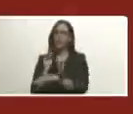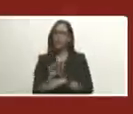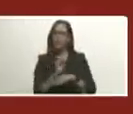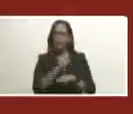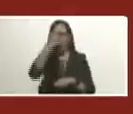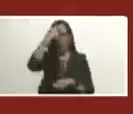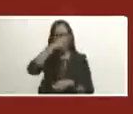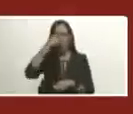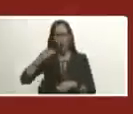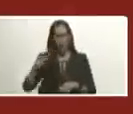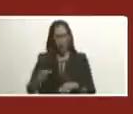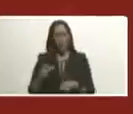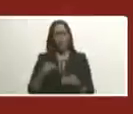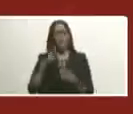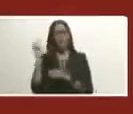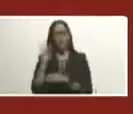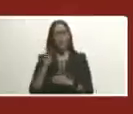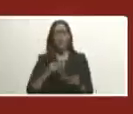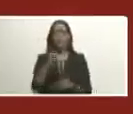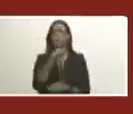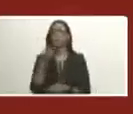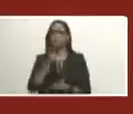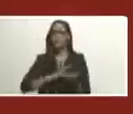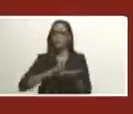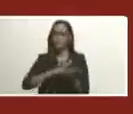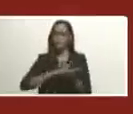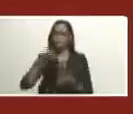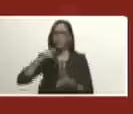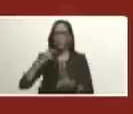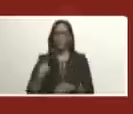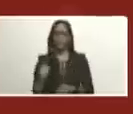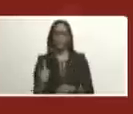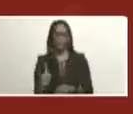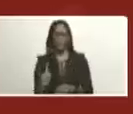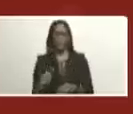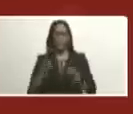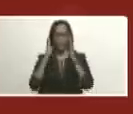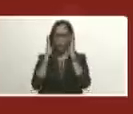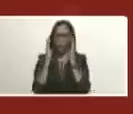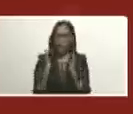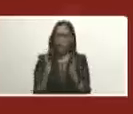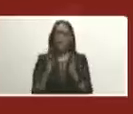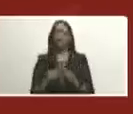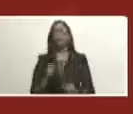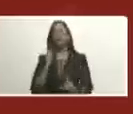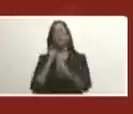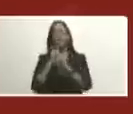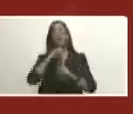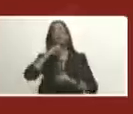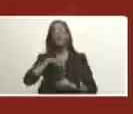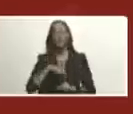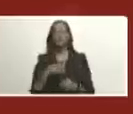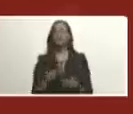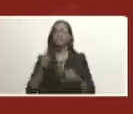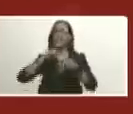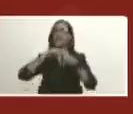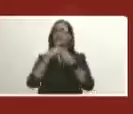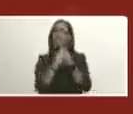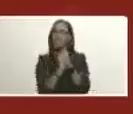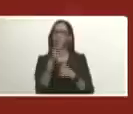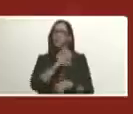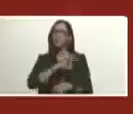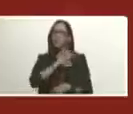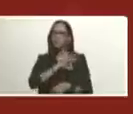en la búsqueda de soluciones ante sus necesidades primarias, enfocados bajo el precepto histórico de ser articuladores sociales